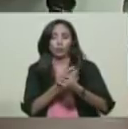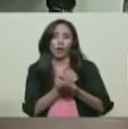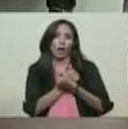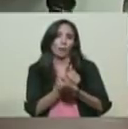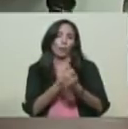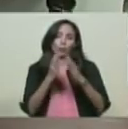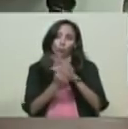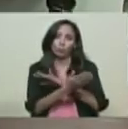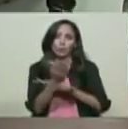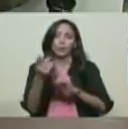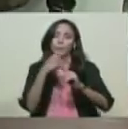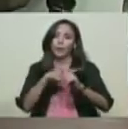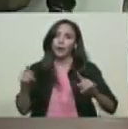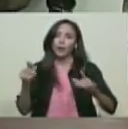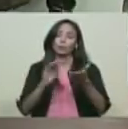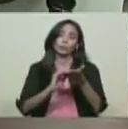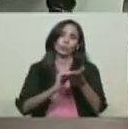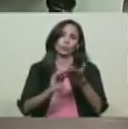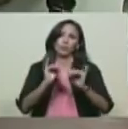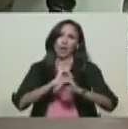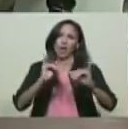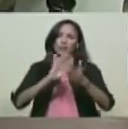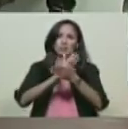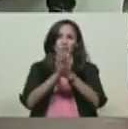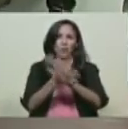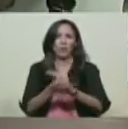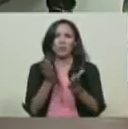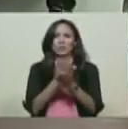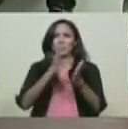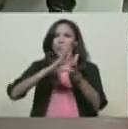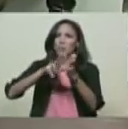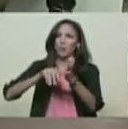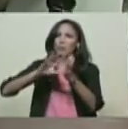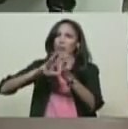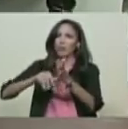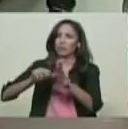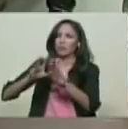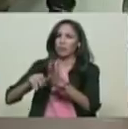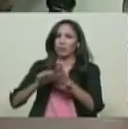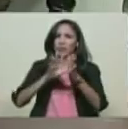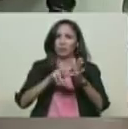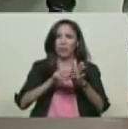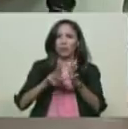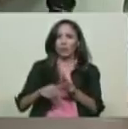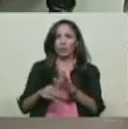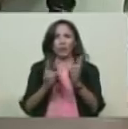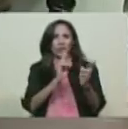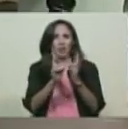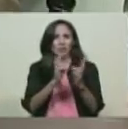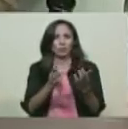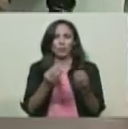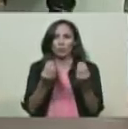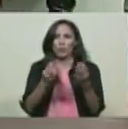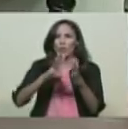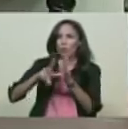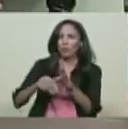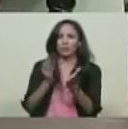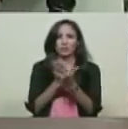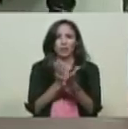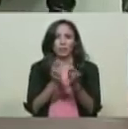nuestro corazón, pero ya basta de que las mafias se apoderen de las relaciones entre nuestros países, entre nuestros pueblos.